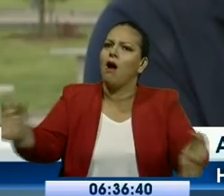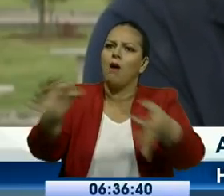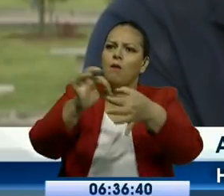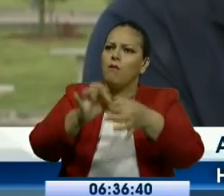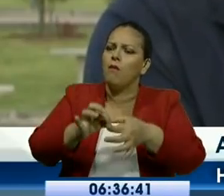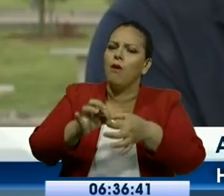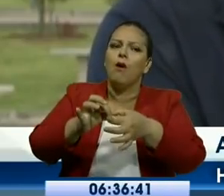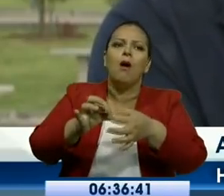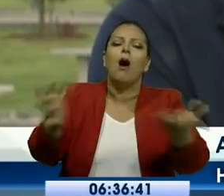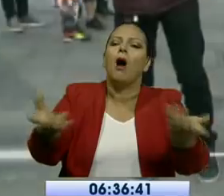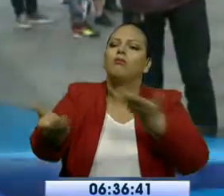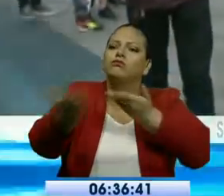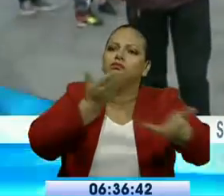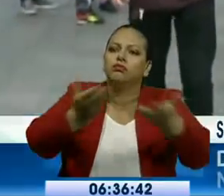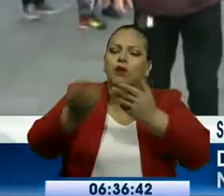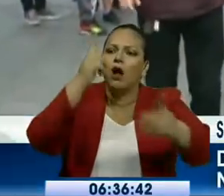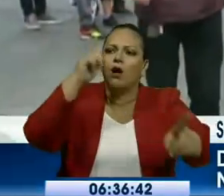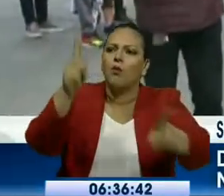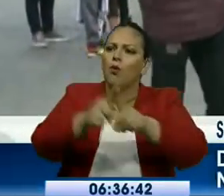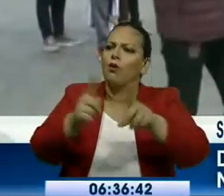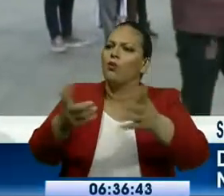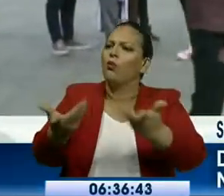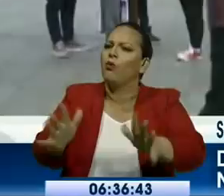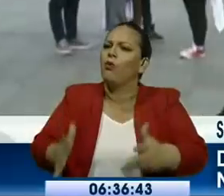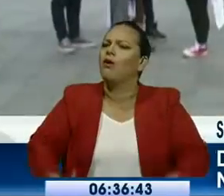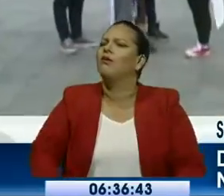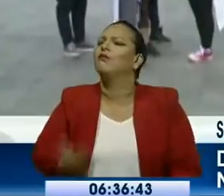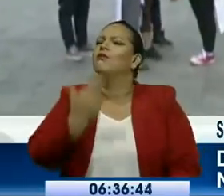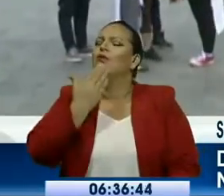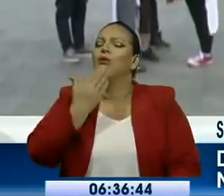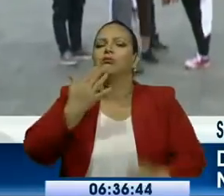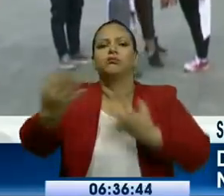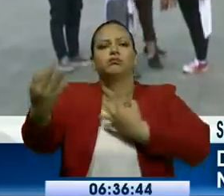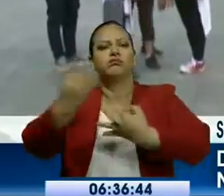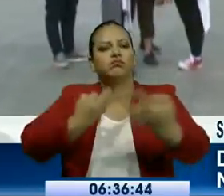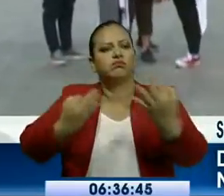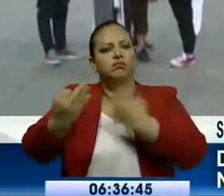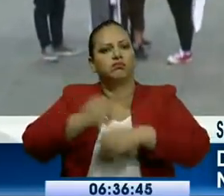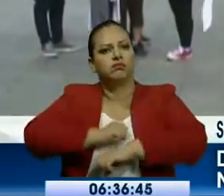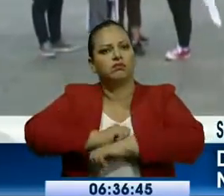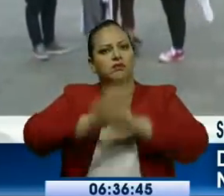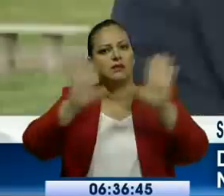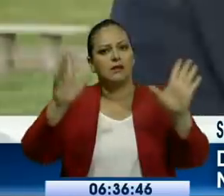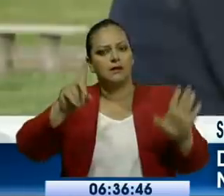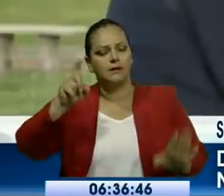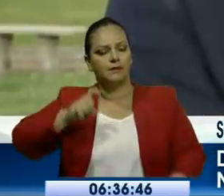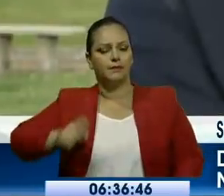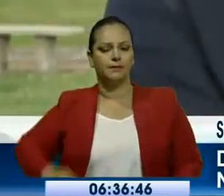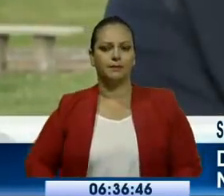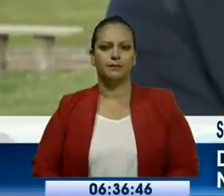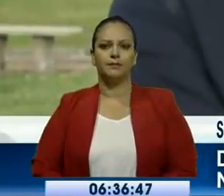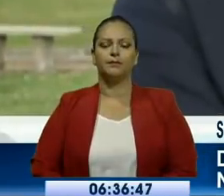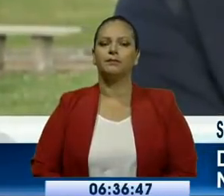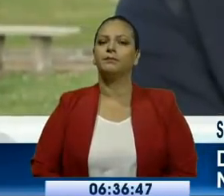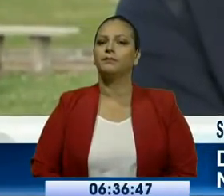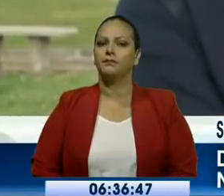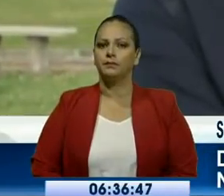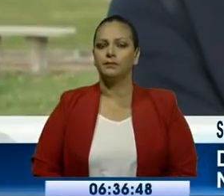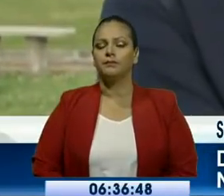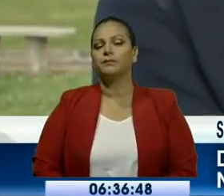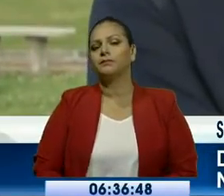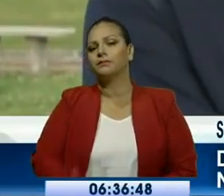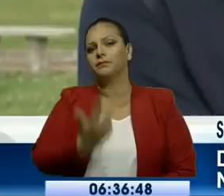para la negociación. Pero frente a la situación ambigua, no descartan buscar ayuda internacional. Las tres familias estamos